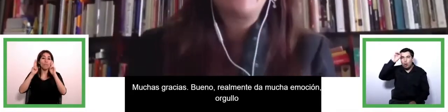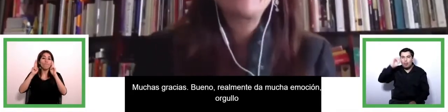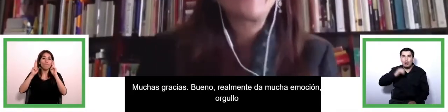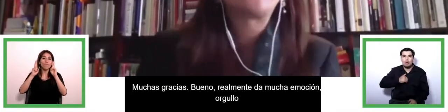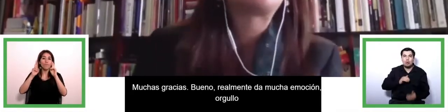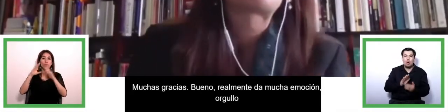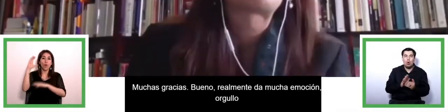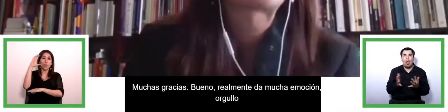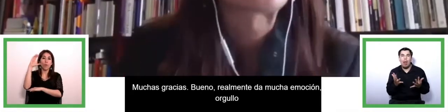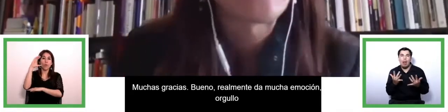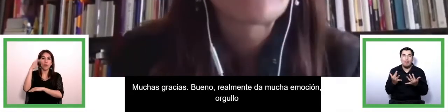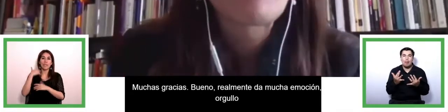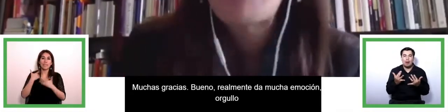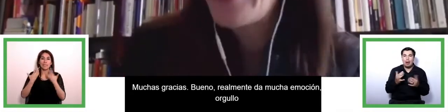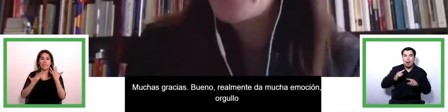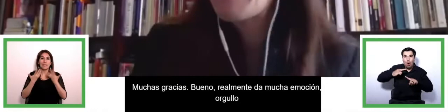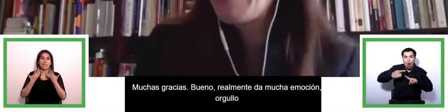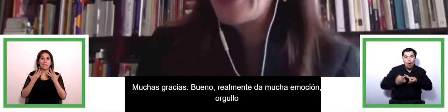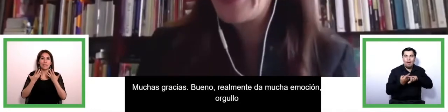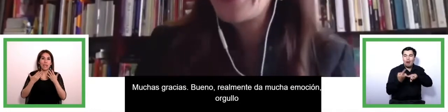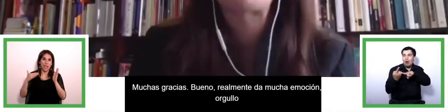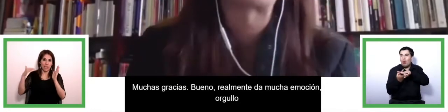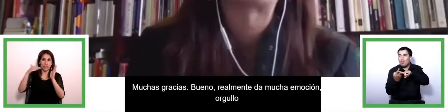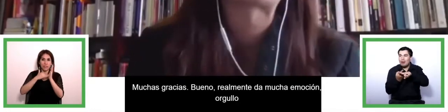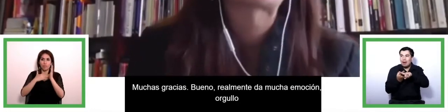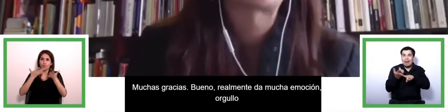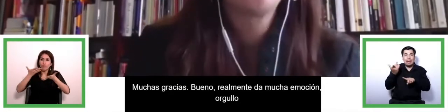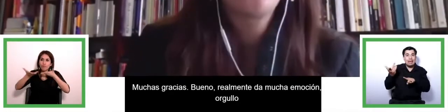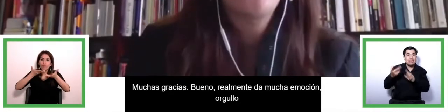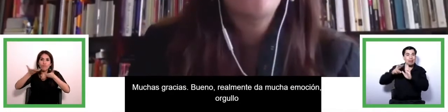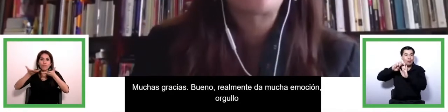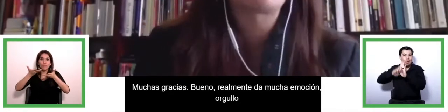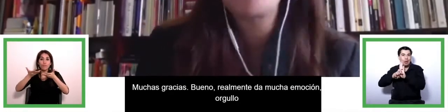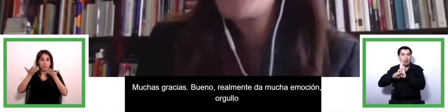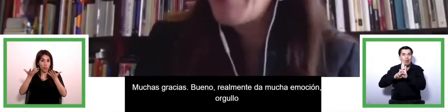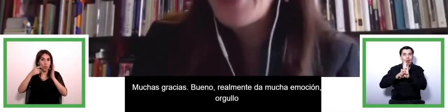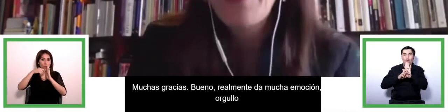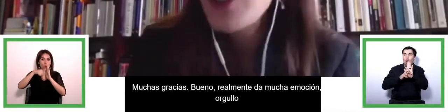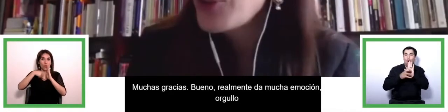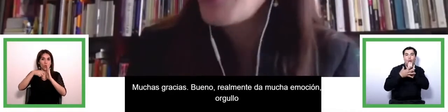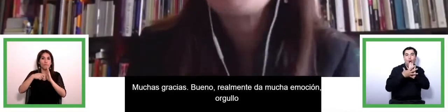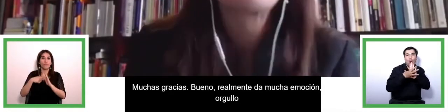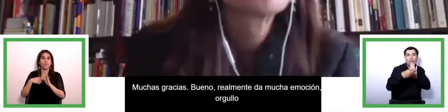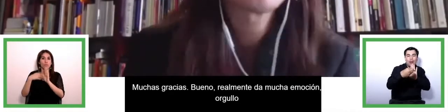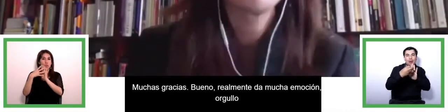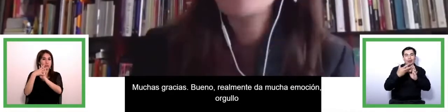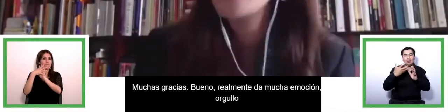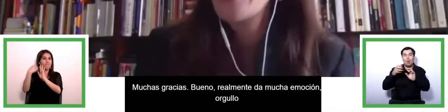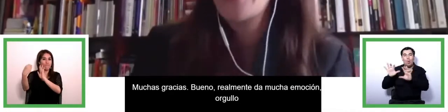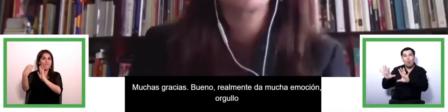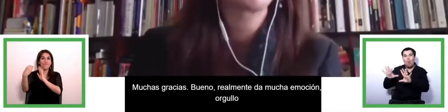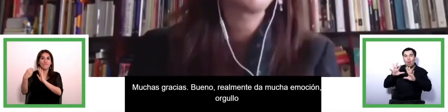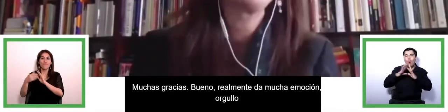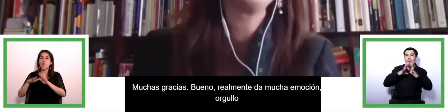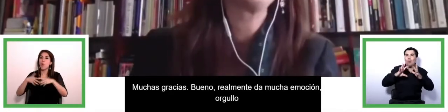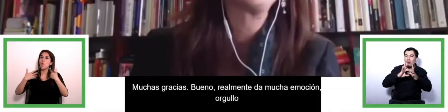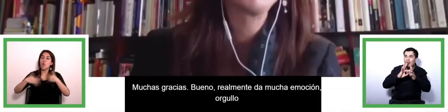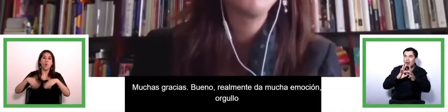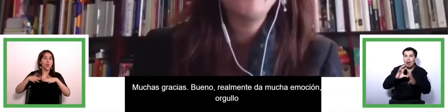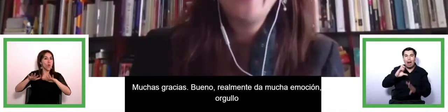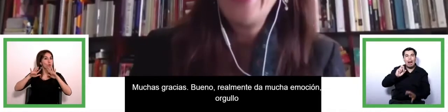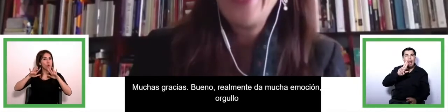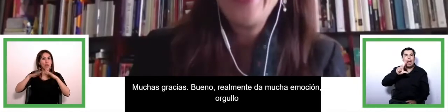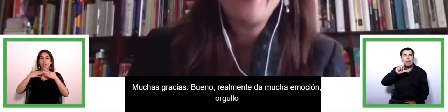pudiéramos seguir conversando y poder replicar ese proyecto realmente maravilloso. Muchas gracias a Carla